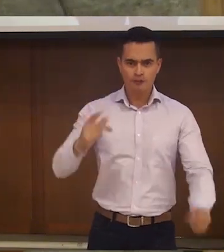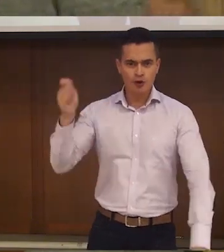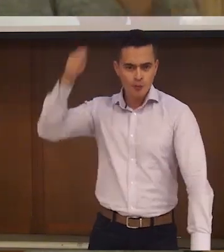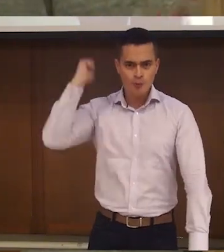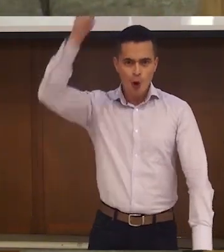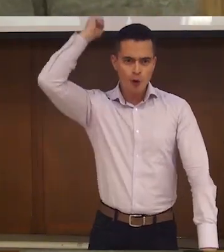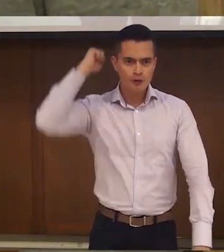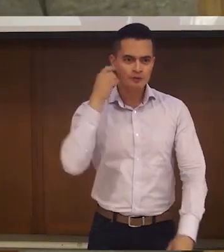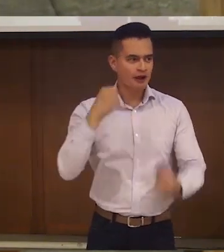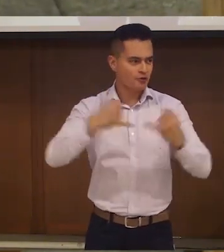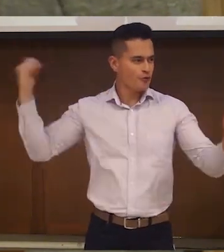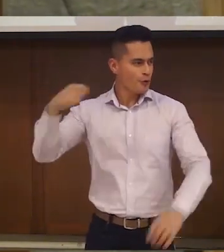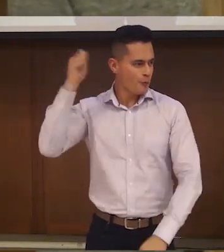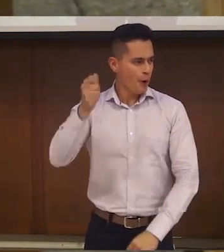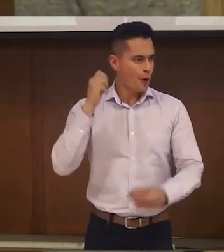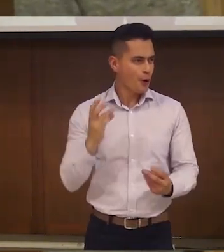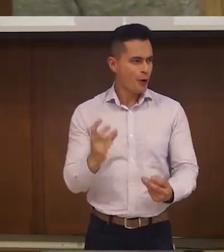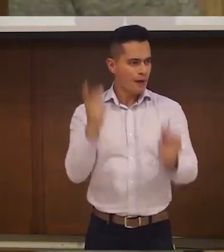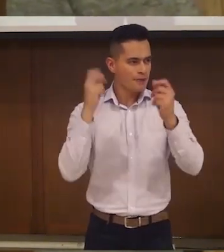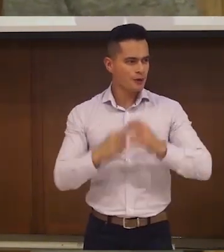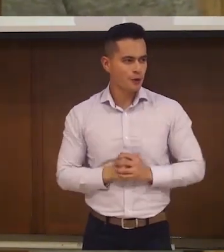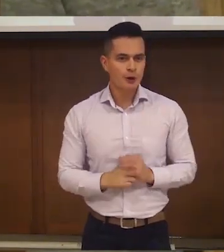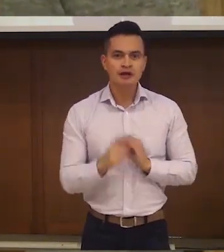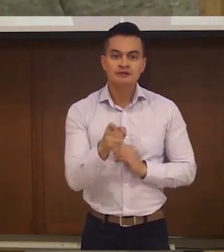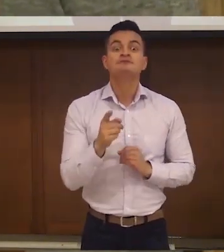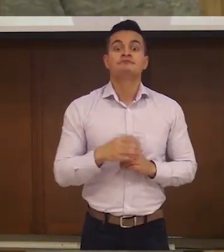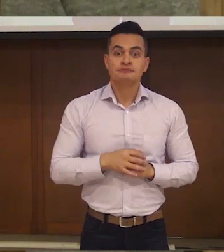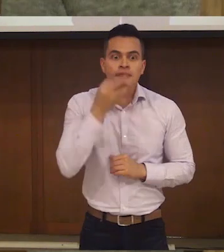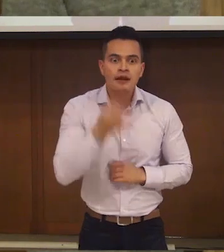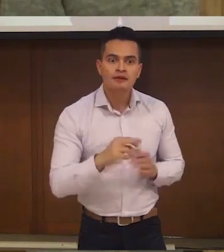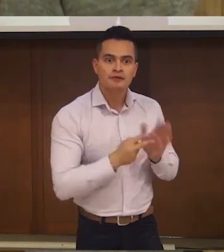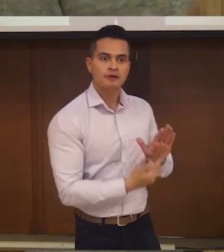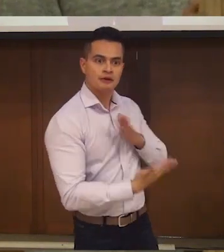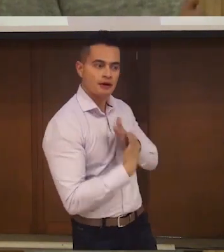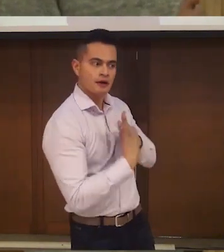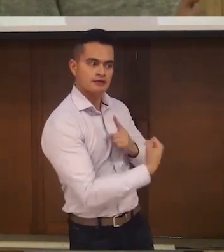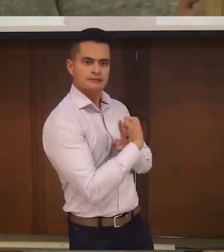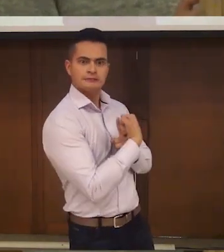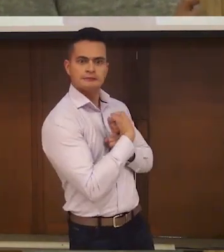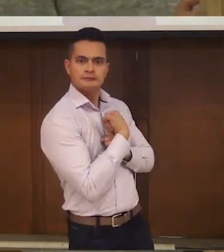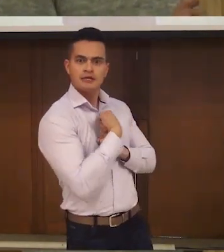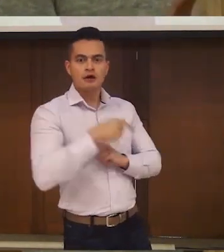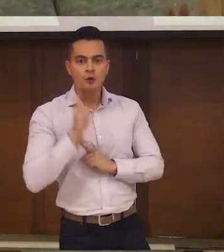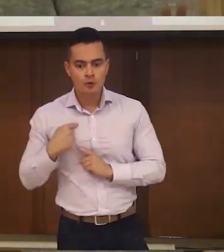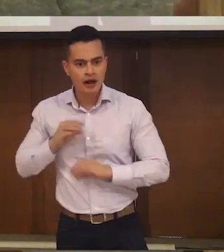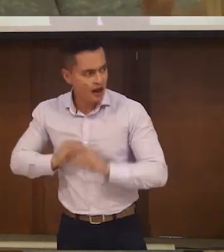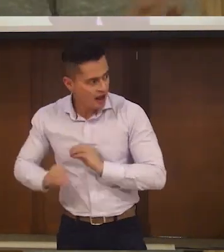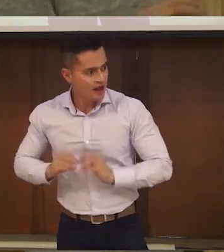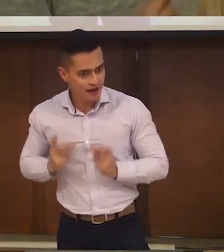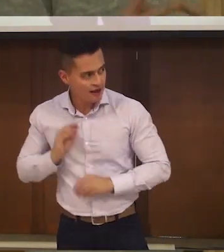todo corriera. Pero es que había que coordinar infinidad de cosas,